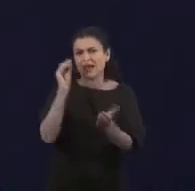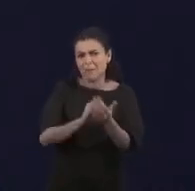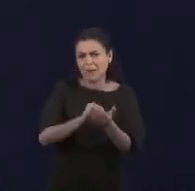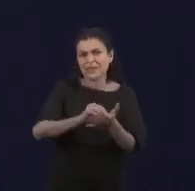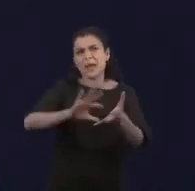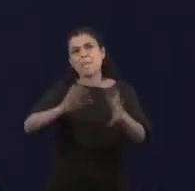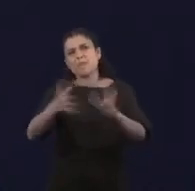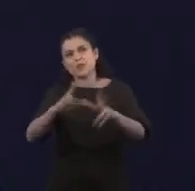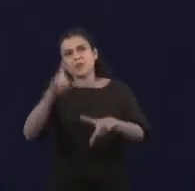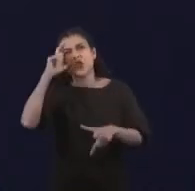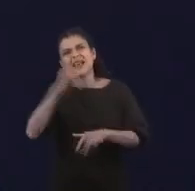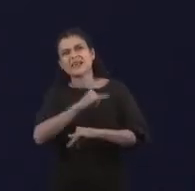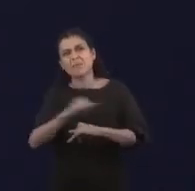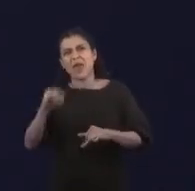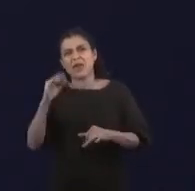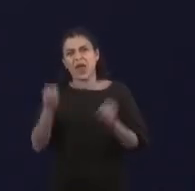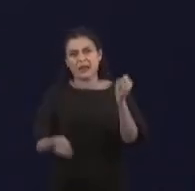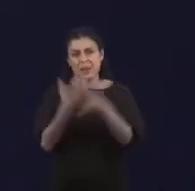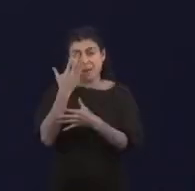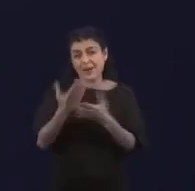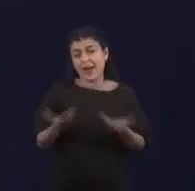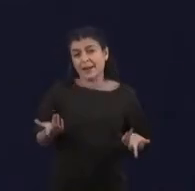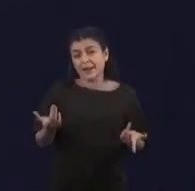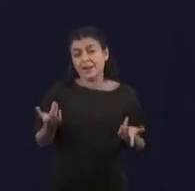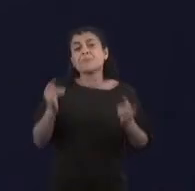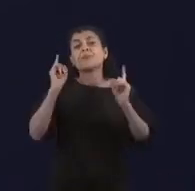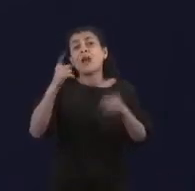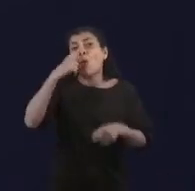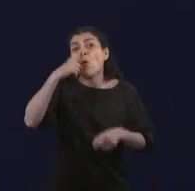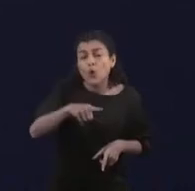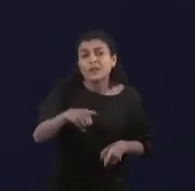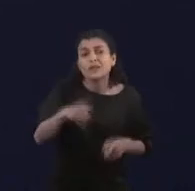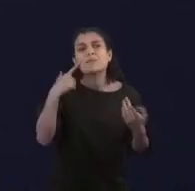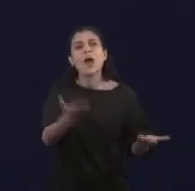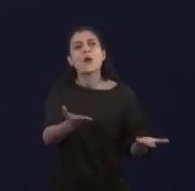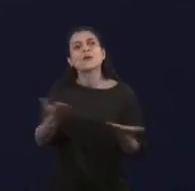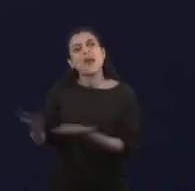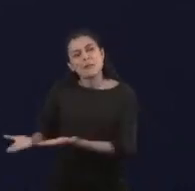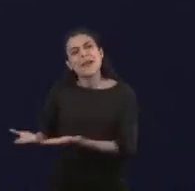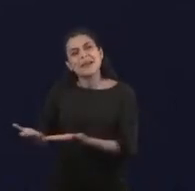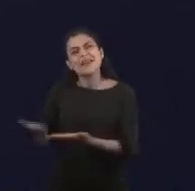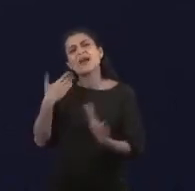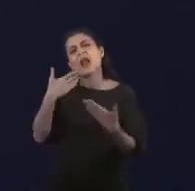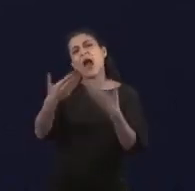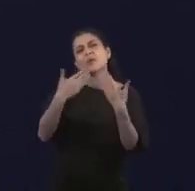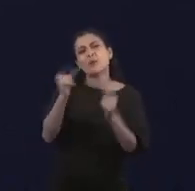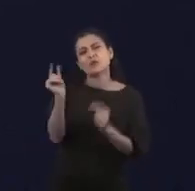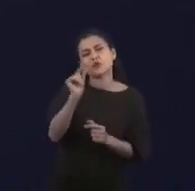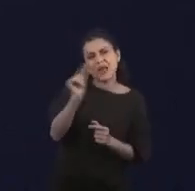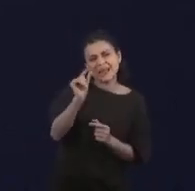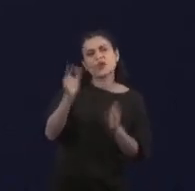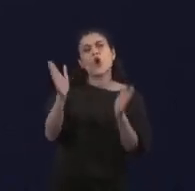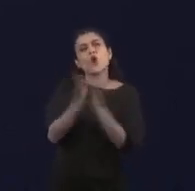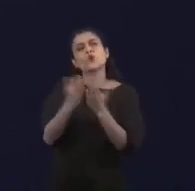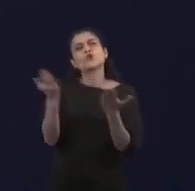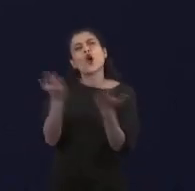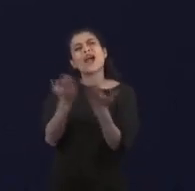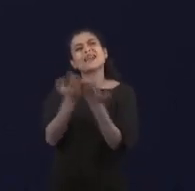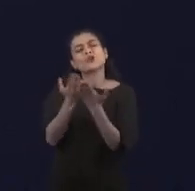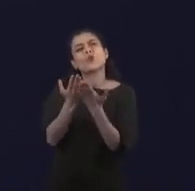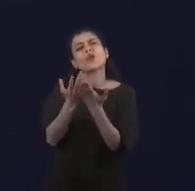10:30 de la mañana. Y por último, darles la bienvenida, que después vamos a charlar un rato, con los estudiantes